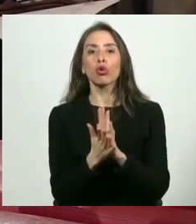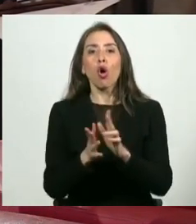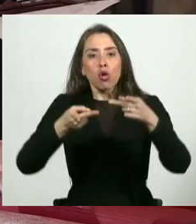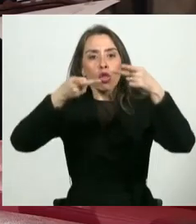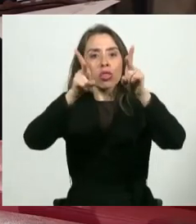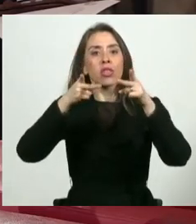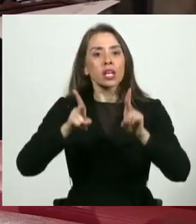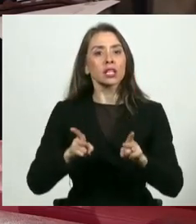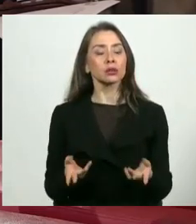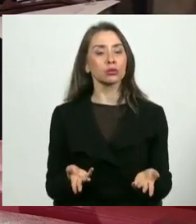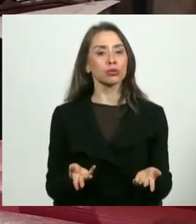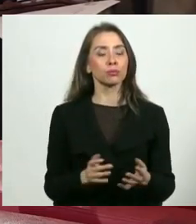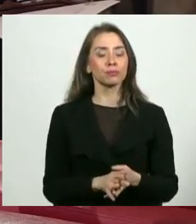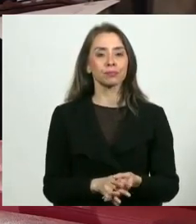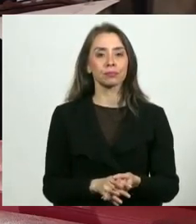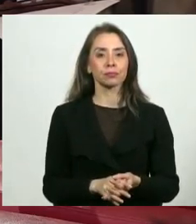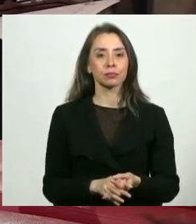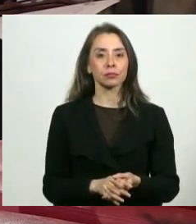derecho.